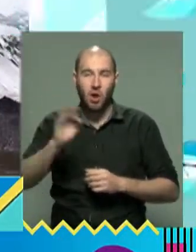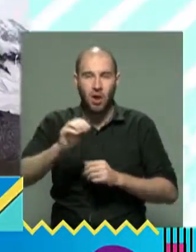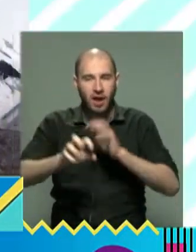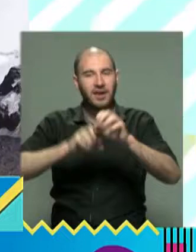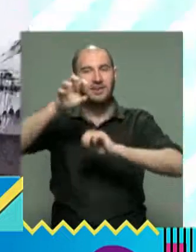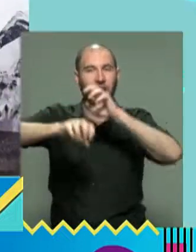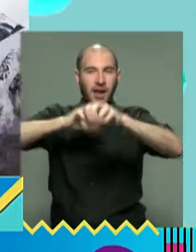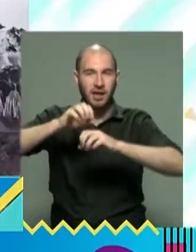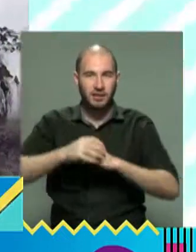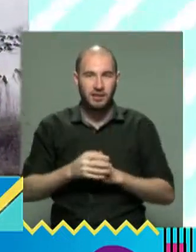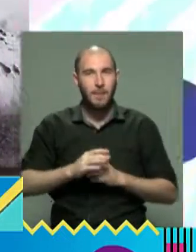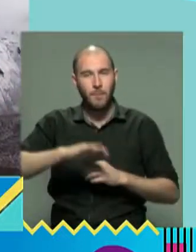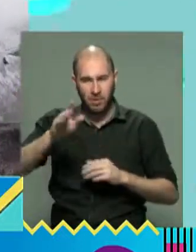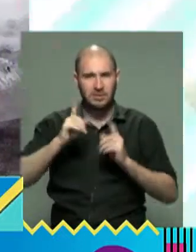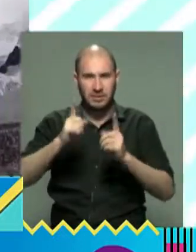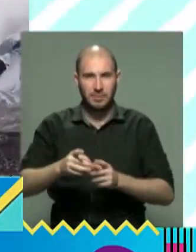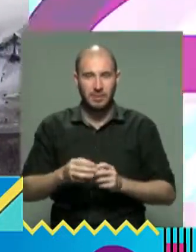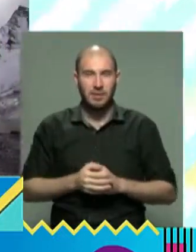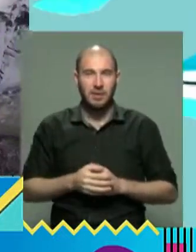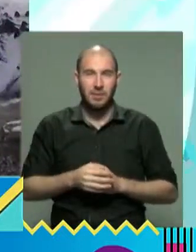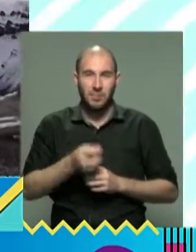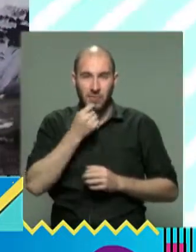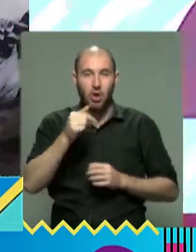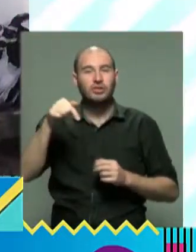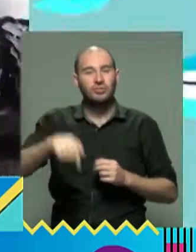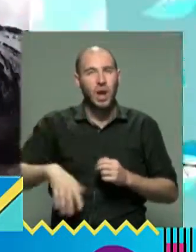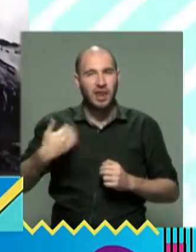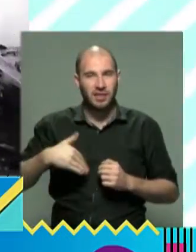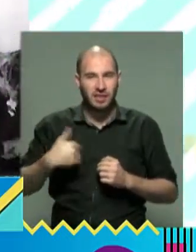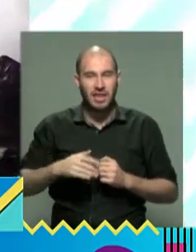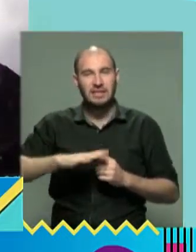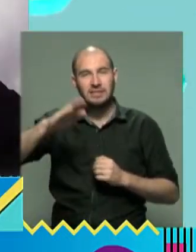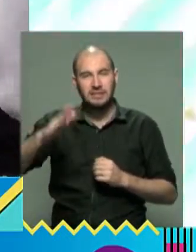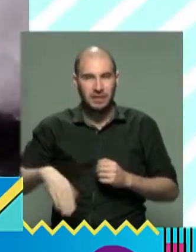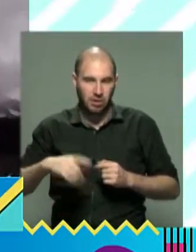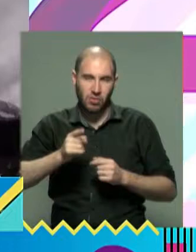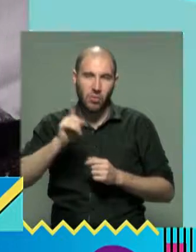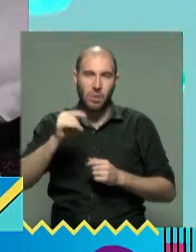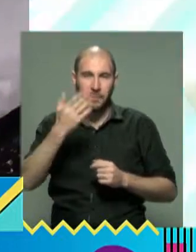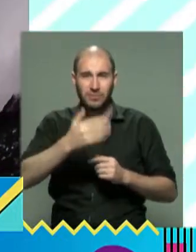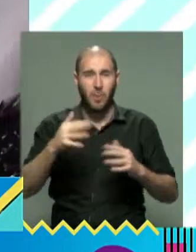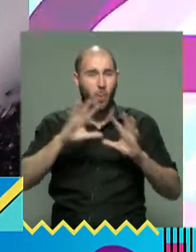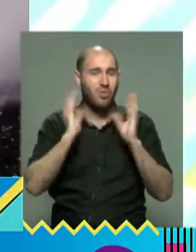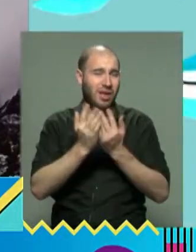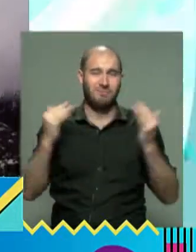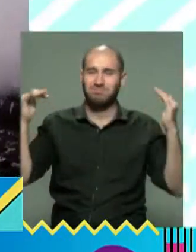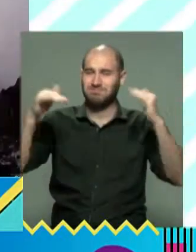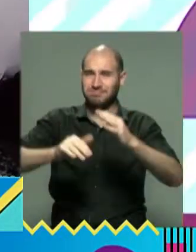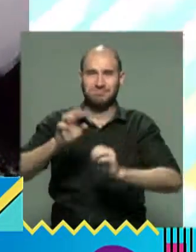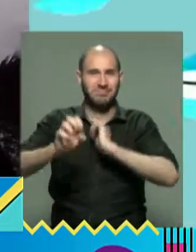escaladas de alta elite, como tenemos en la Patagonia Argentina, Cerro Field Road, que viene gente de todos lados del mundo a